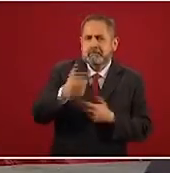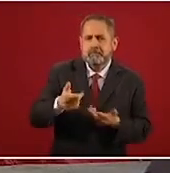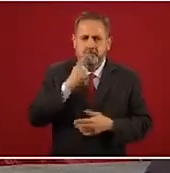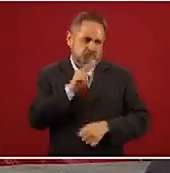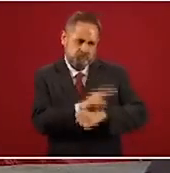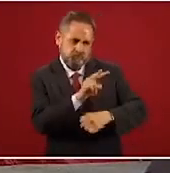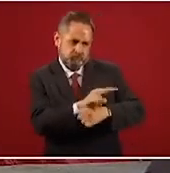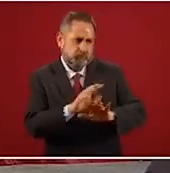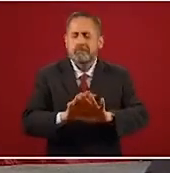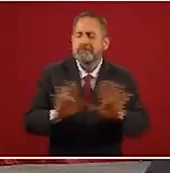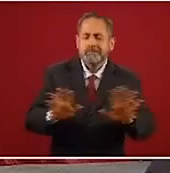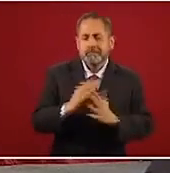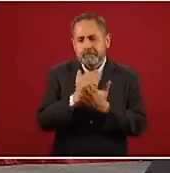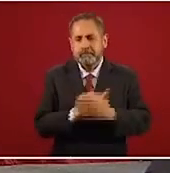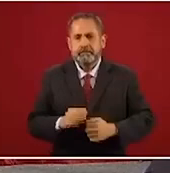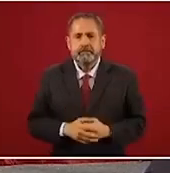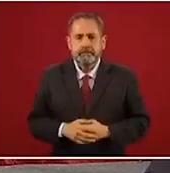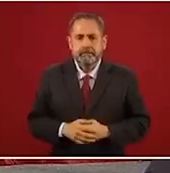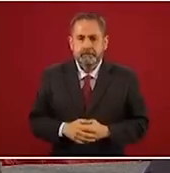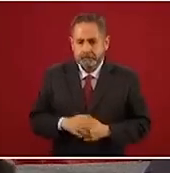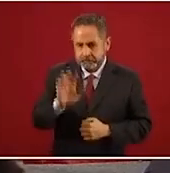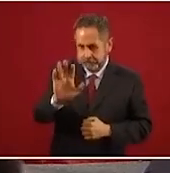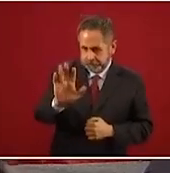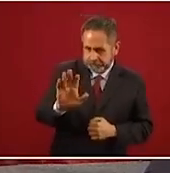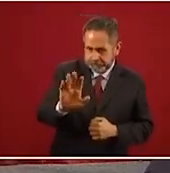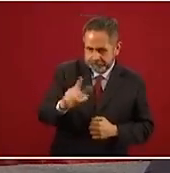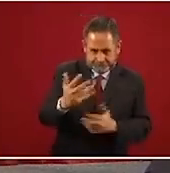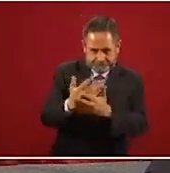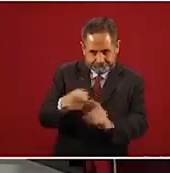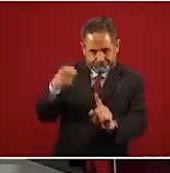inspectores. Y mi segunda pregunta… A ver, pero en esta…